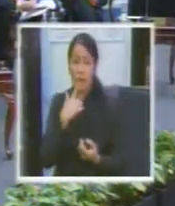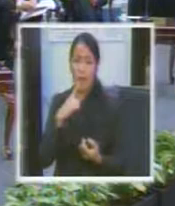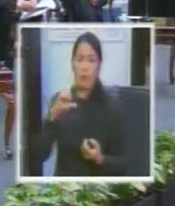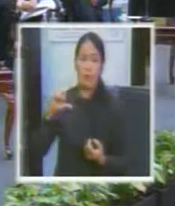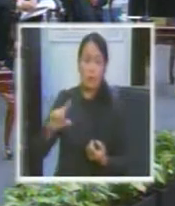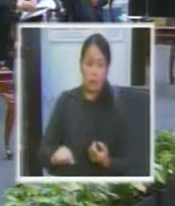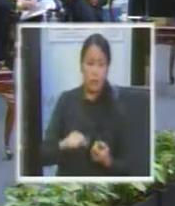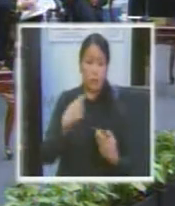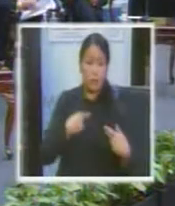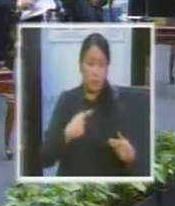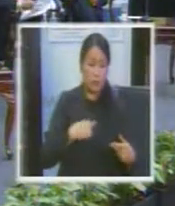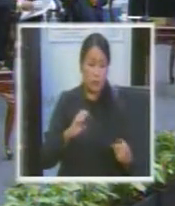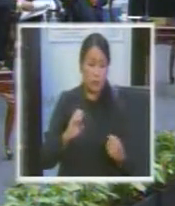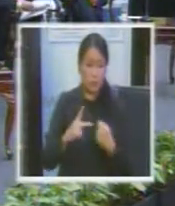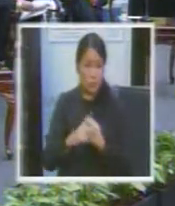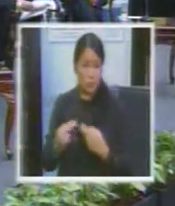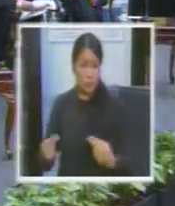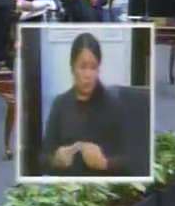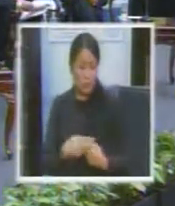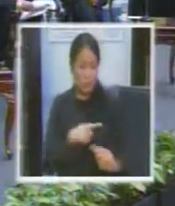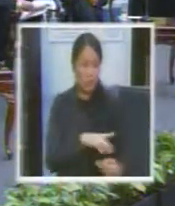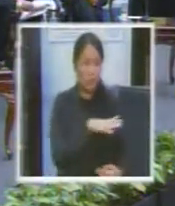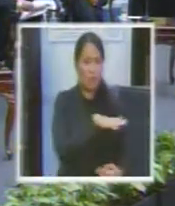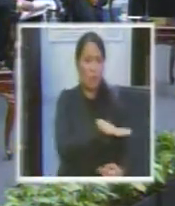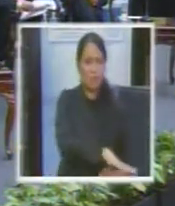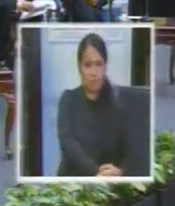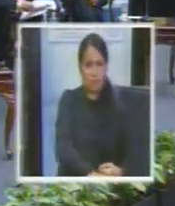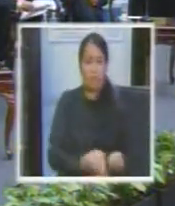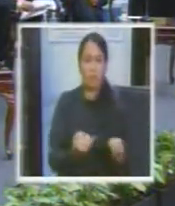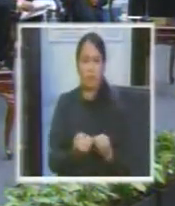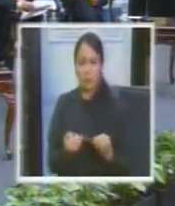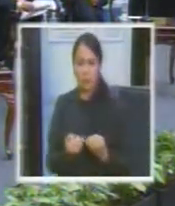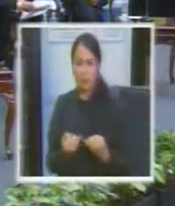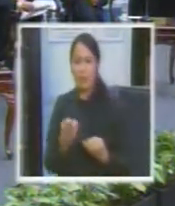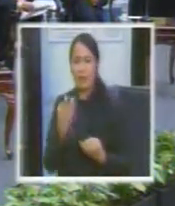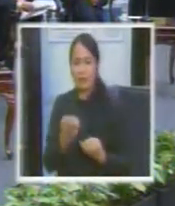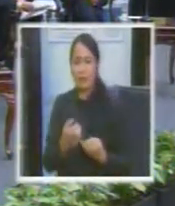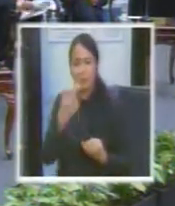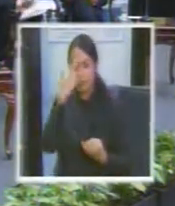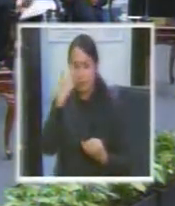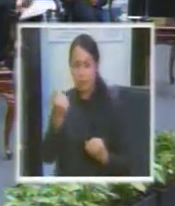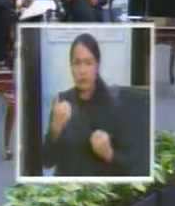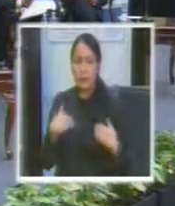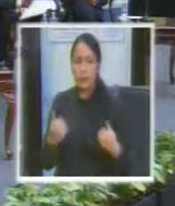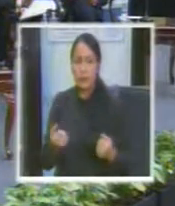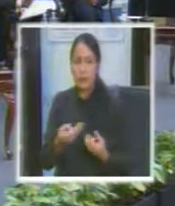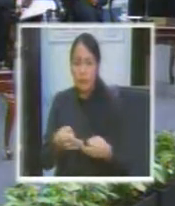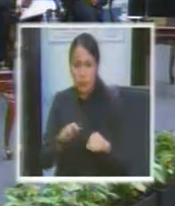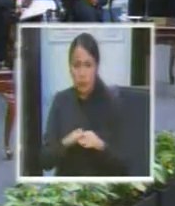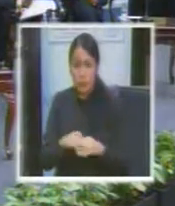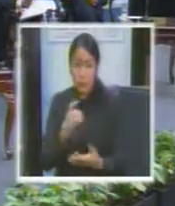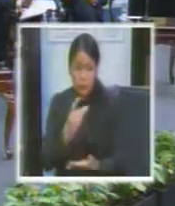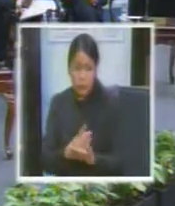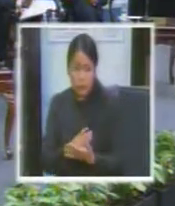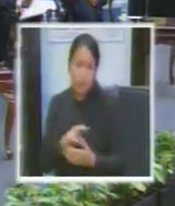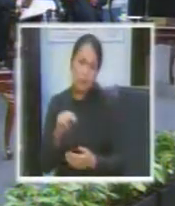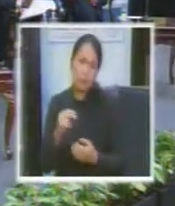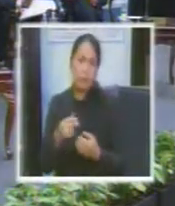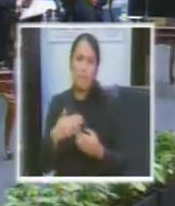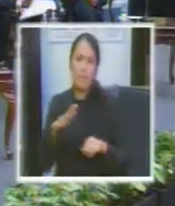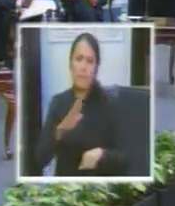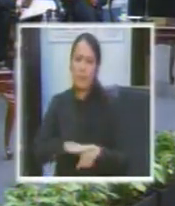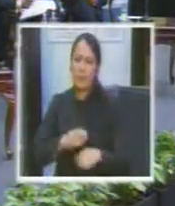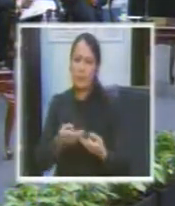europeos en México derivados del NAFTA es probablemente la razón más importante, no la única, pero la razón más